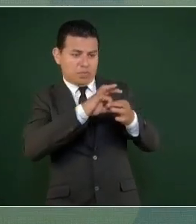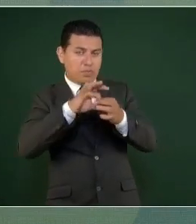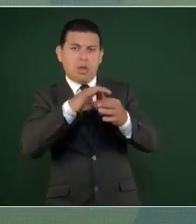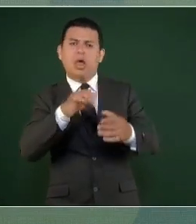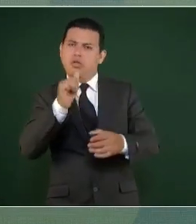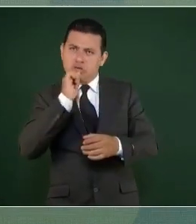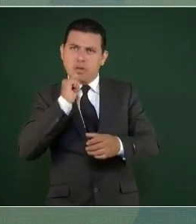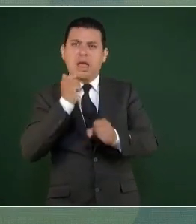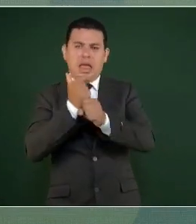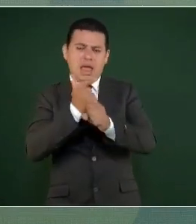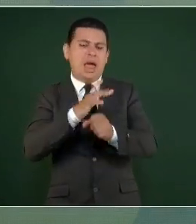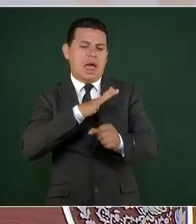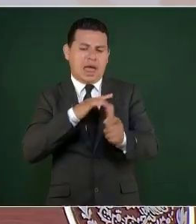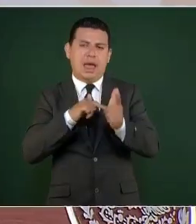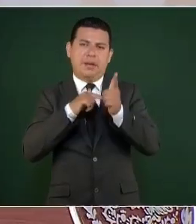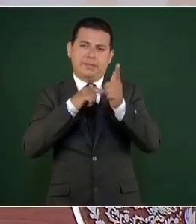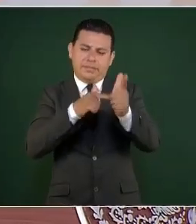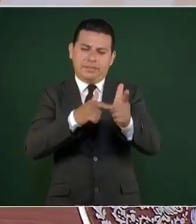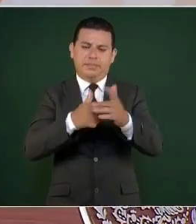Todavía